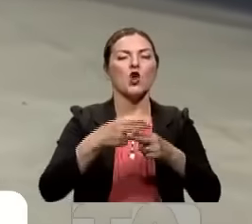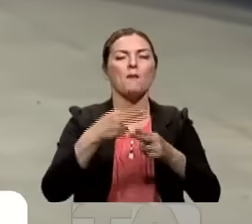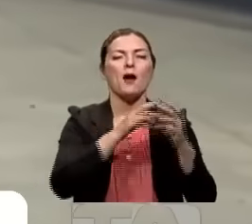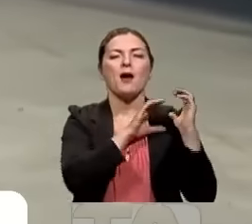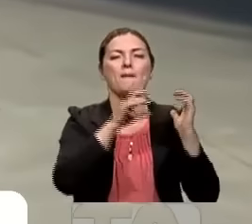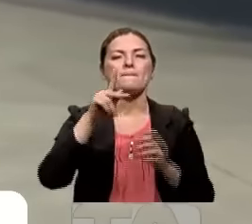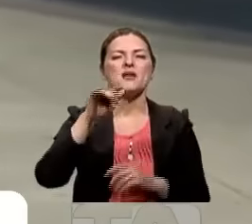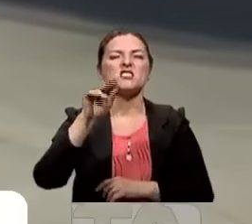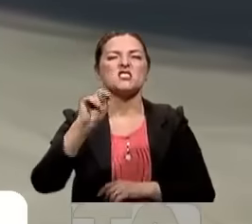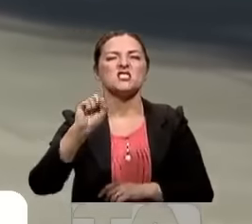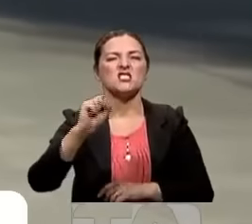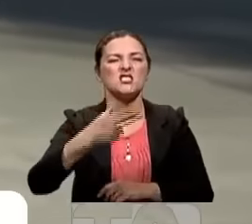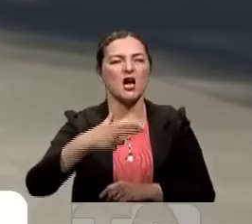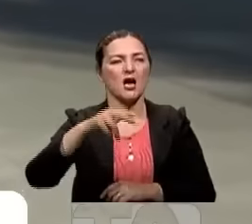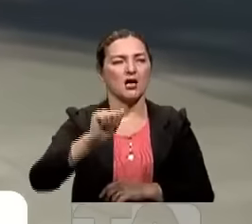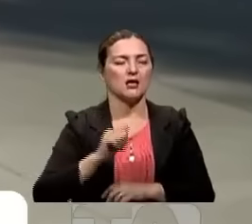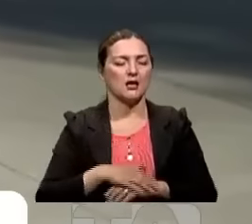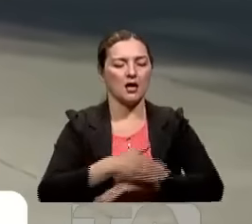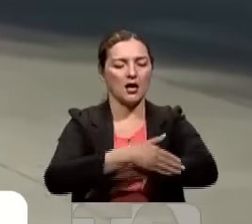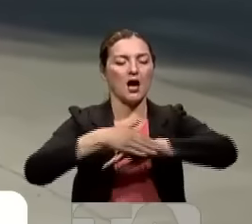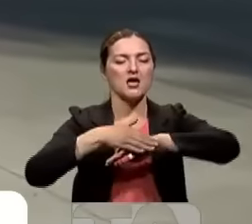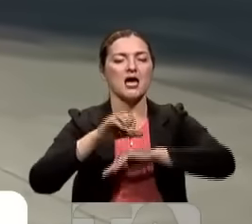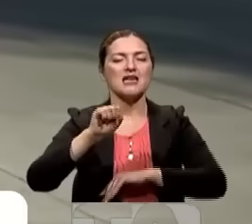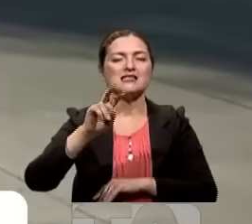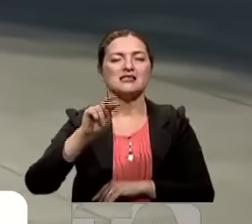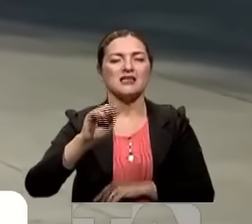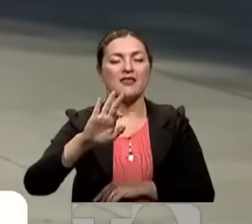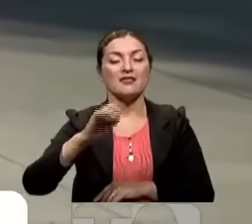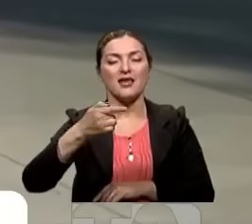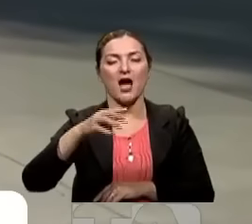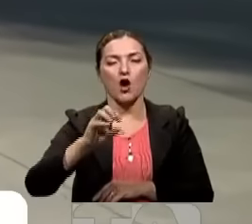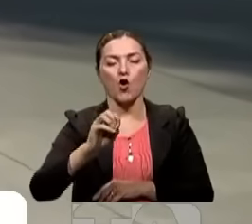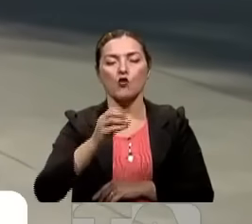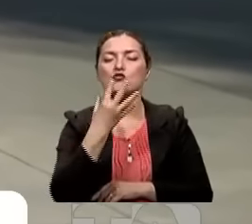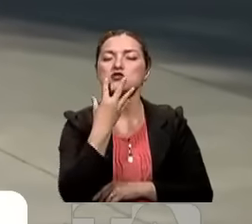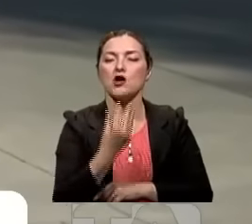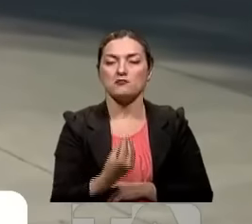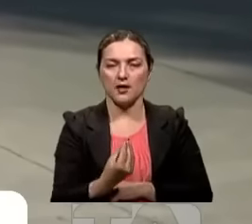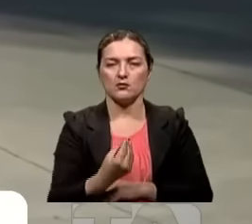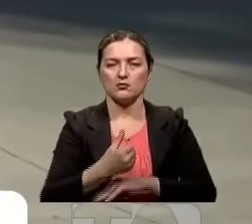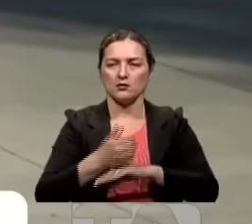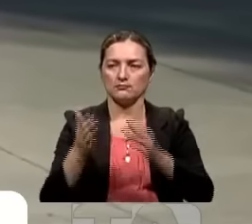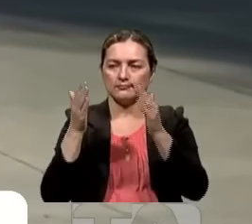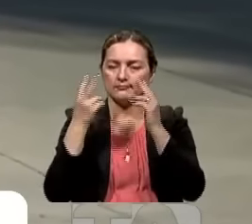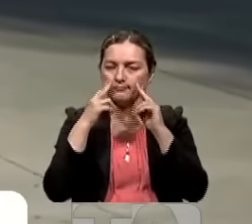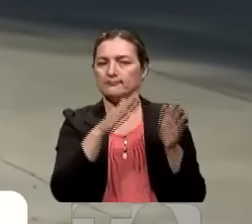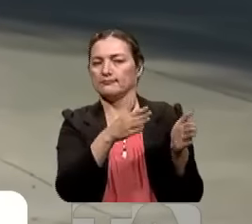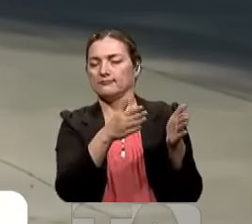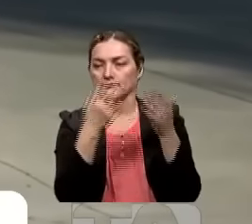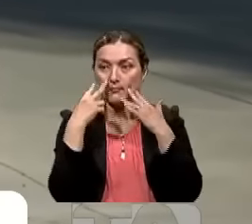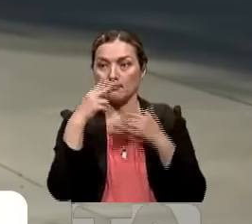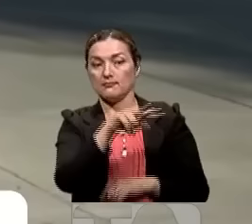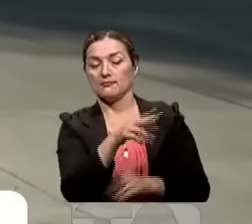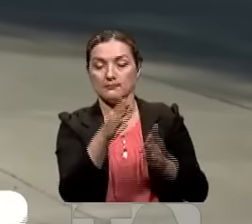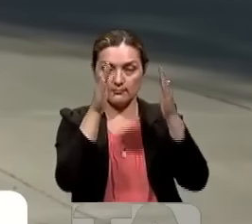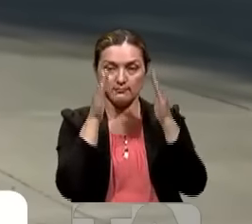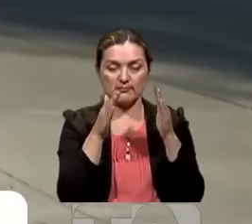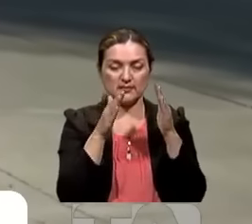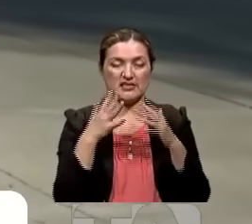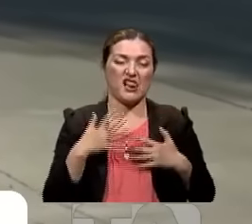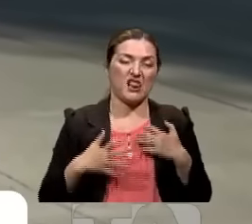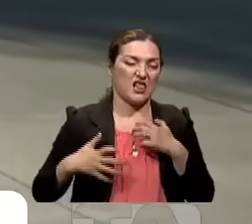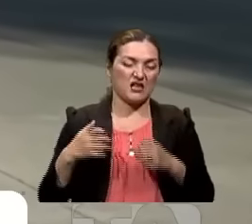Pincha, calle Santiago y General Eloy Alfaro. Así que por favor a las autoridades ver lo que está sucediendo acá porque ya está generando malestar